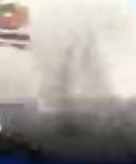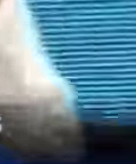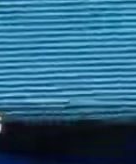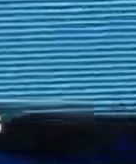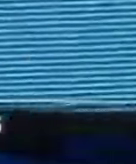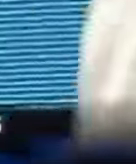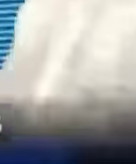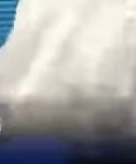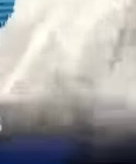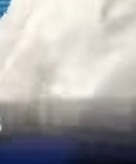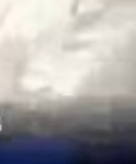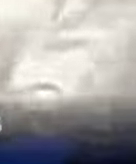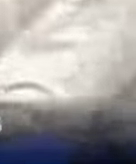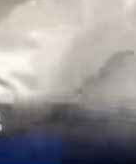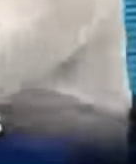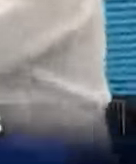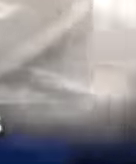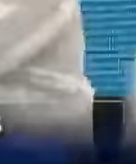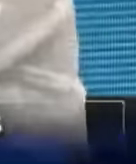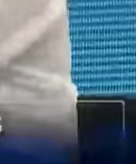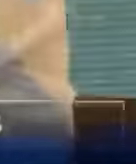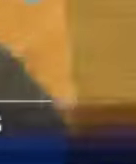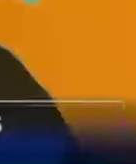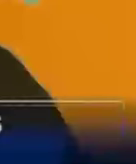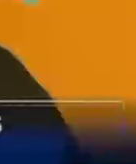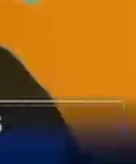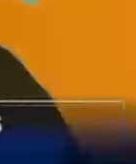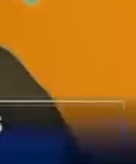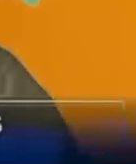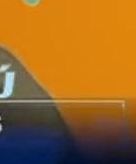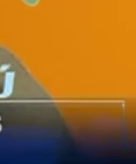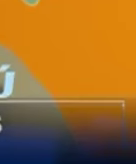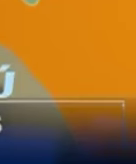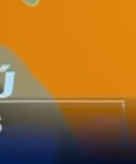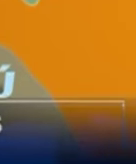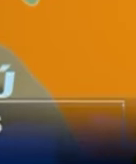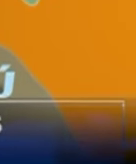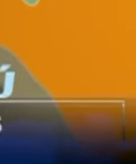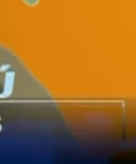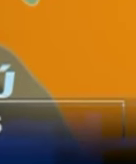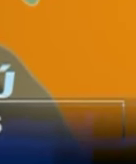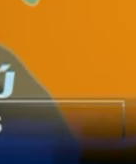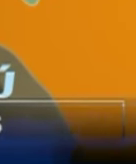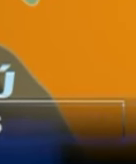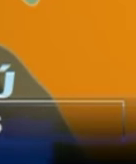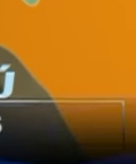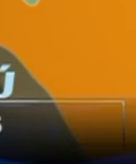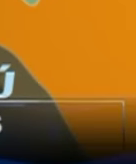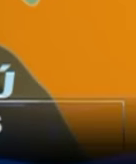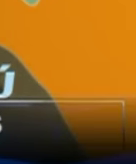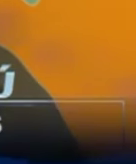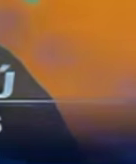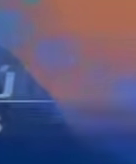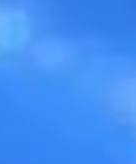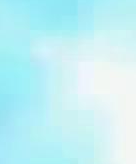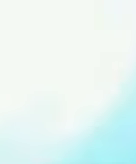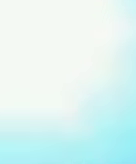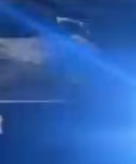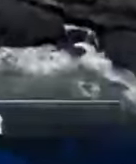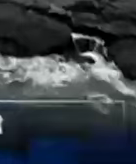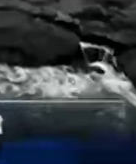Ecuador ya cuenta con límites marítimos definidos. Se comparte frontera con Perú, Colombia y Costa